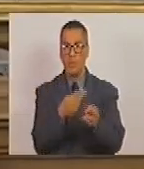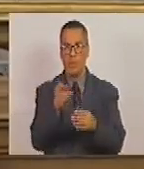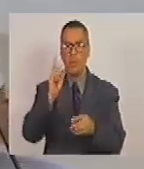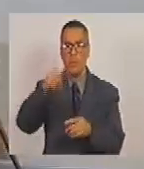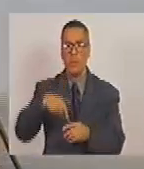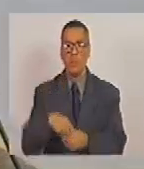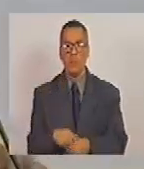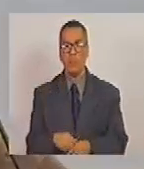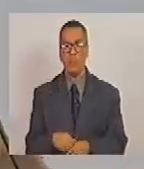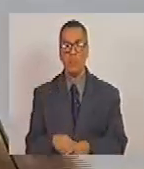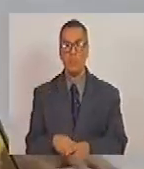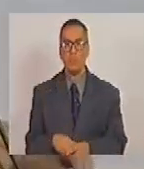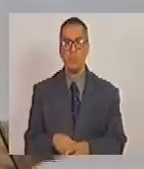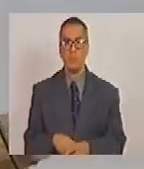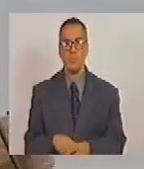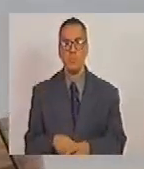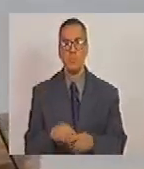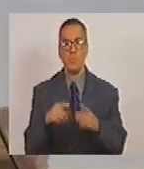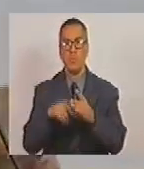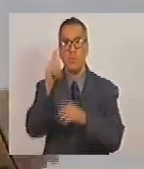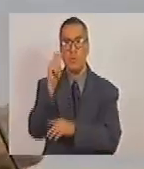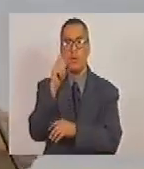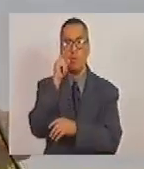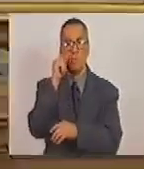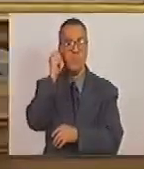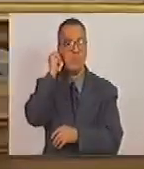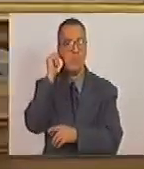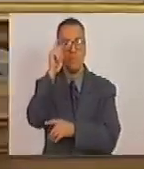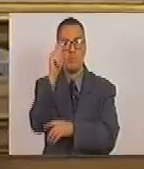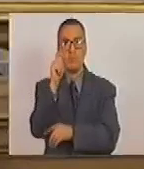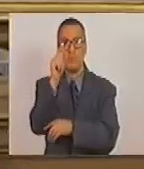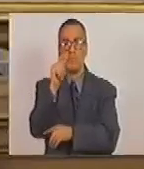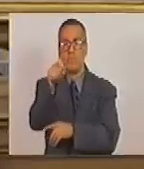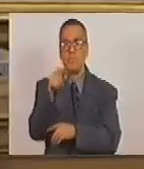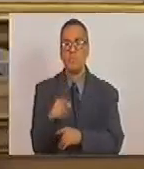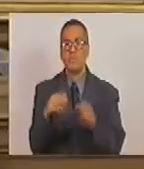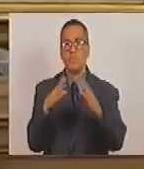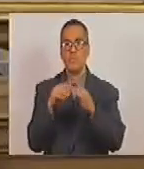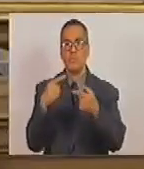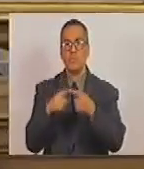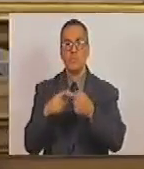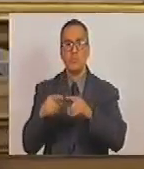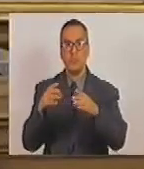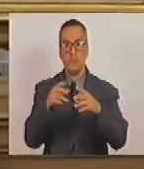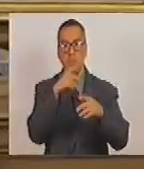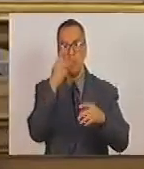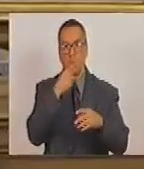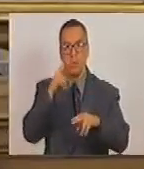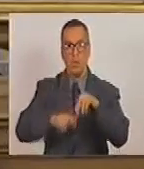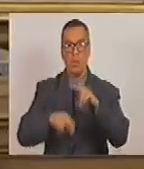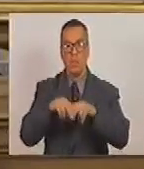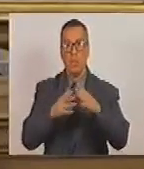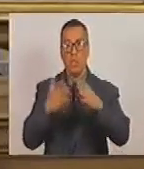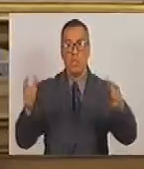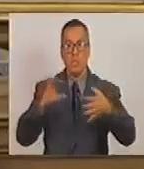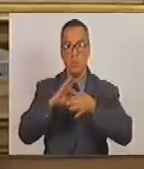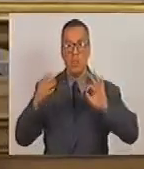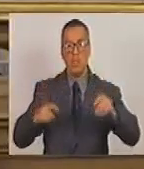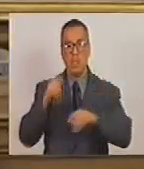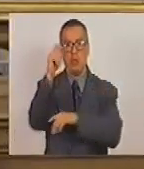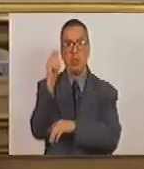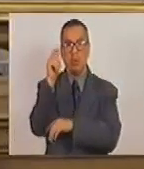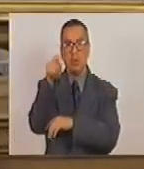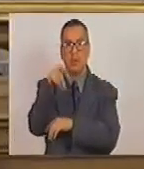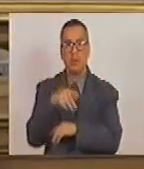también a parlamentarios y parlamentarias de todos los factores políticos para crear una gran red